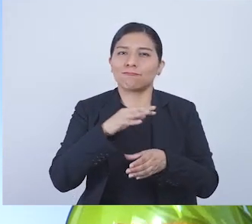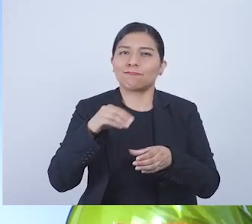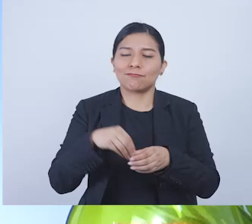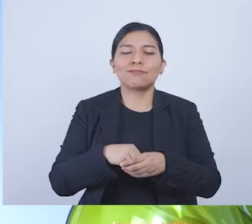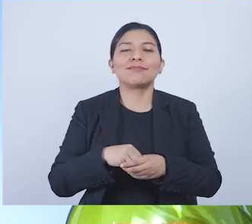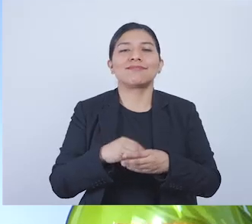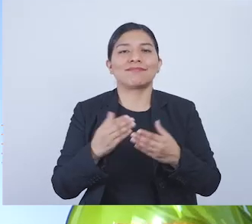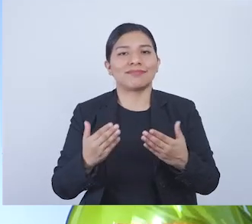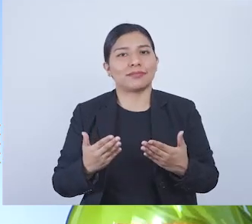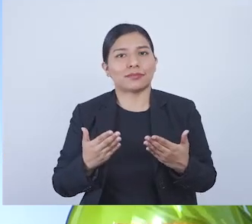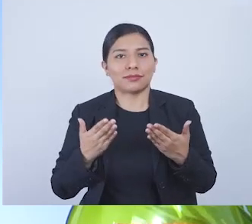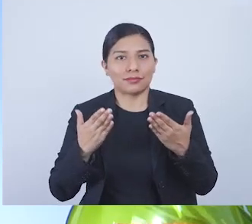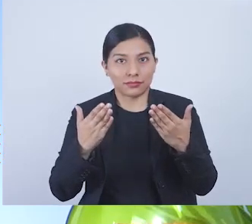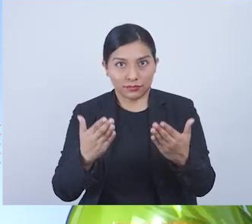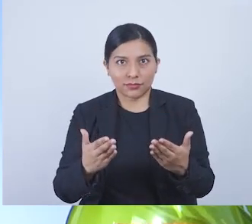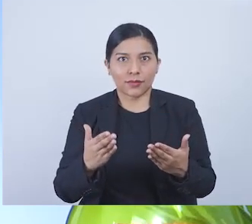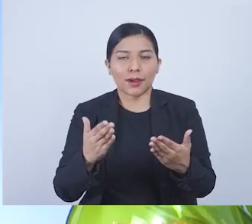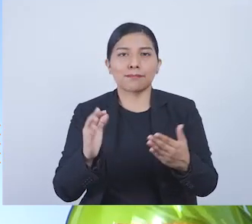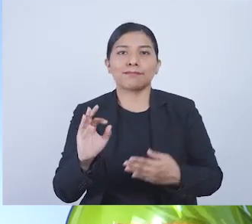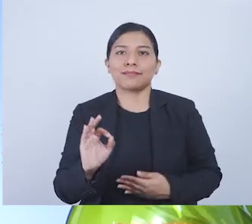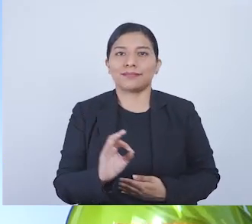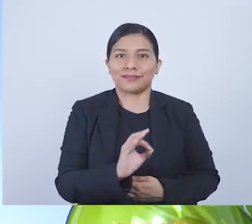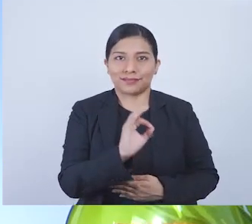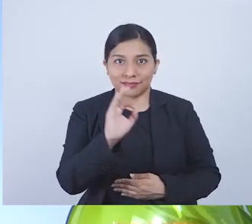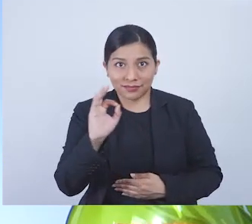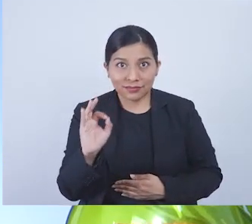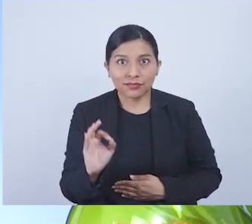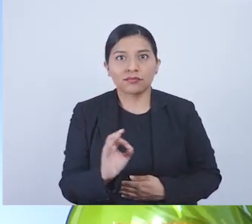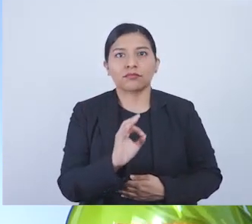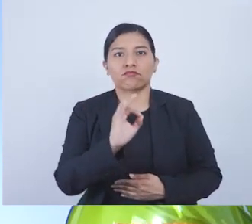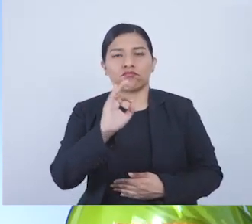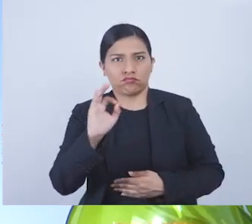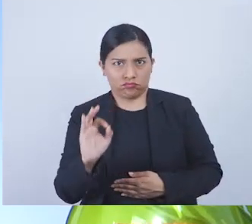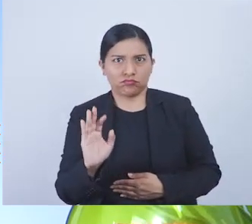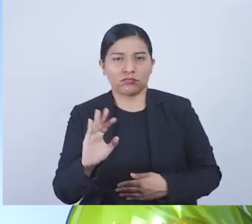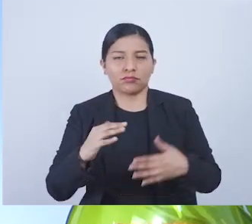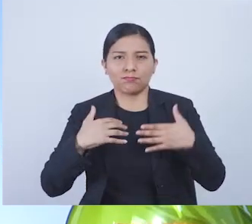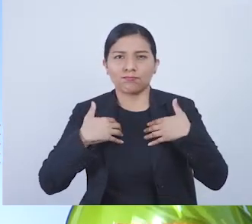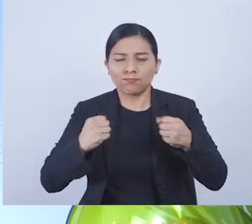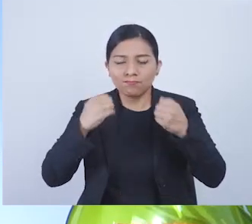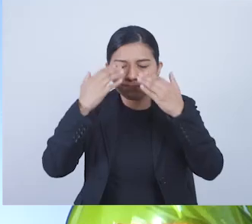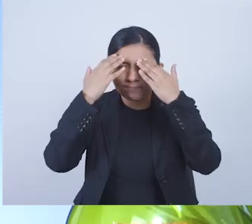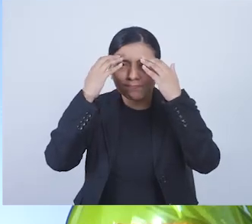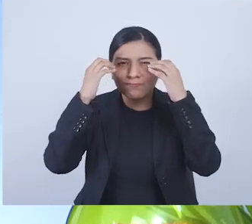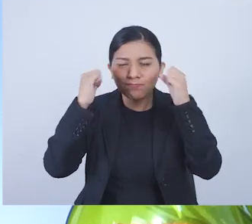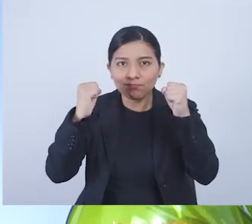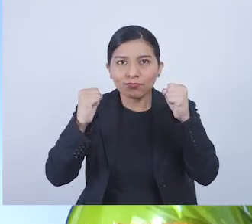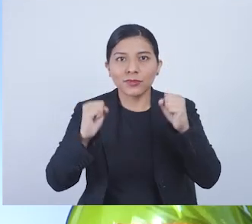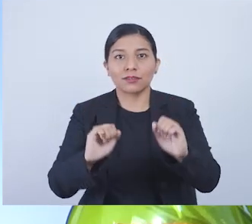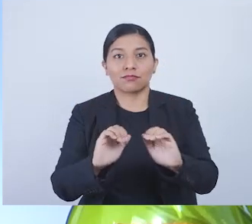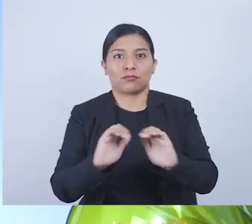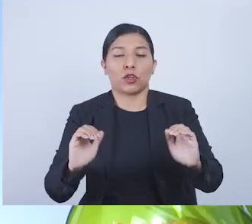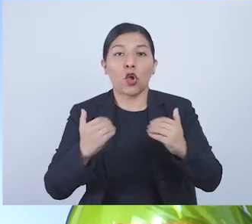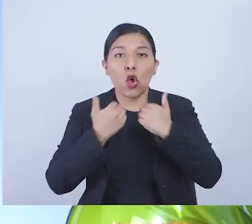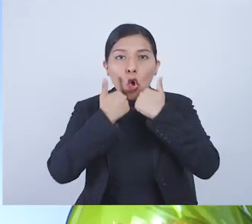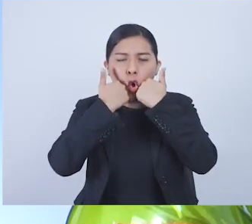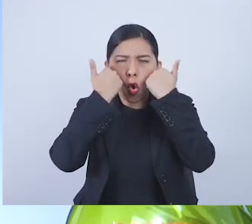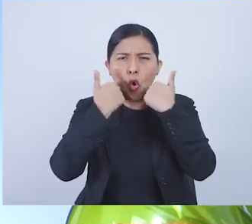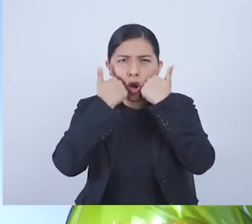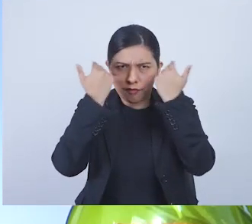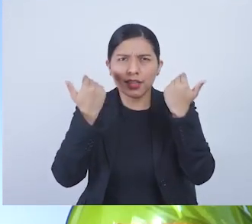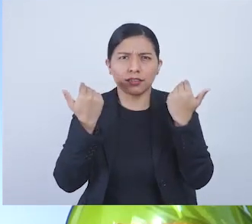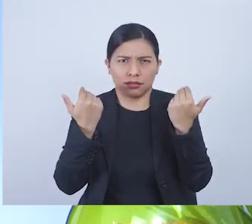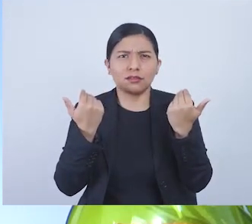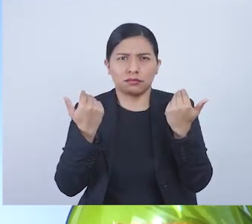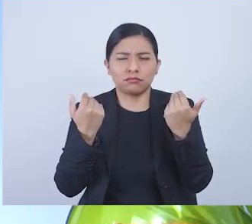que permitirá generar una mejor condición de salud mental en nuestra niñez, adolescencia y juventud,